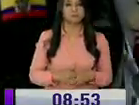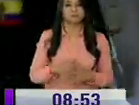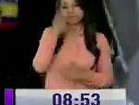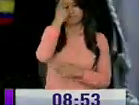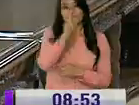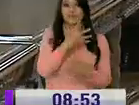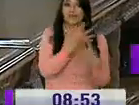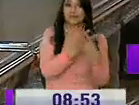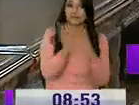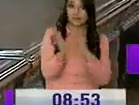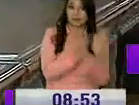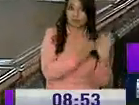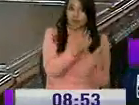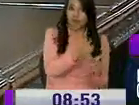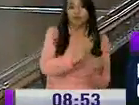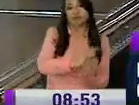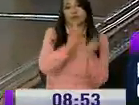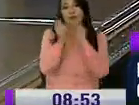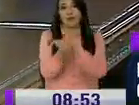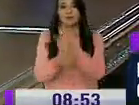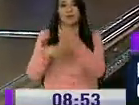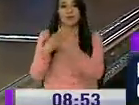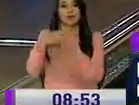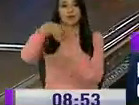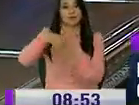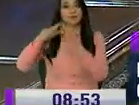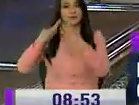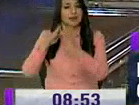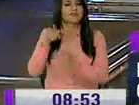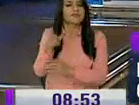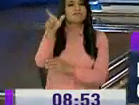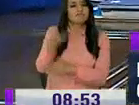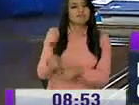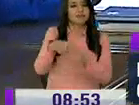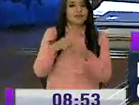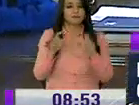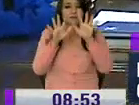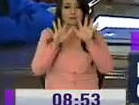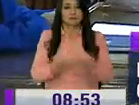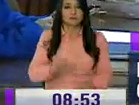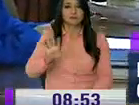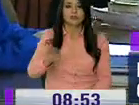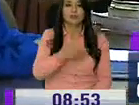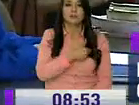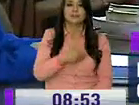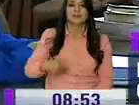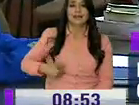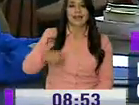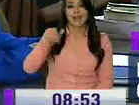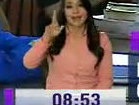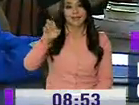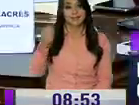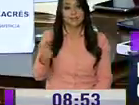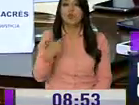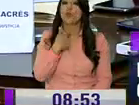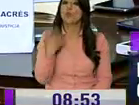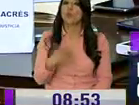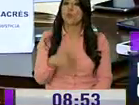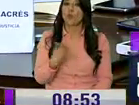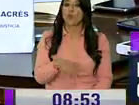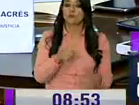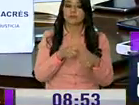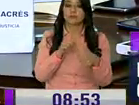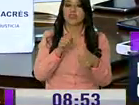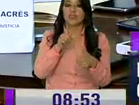prisión preventiva por arresto domiciliario al exsecretario jurídico de la Presidencia de la República, Alexis Mera, le pasó la factura a